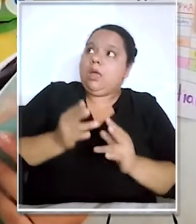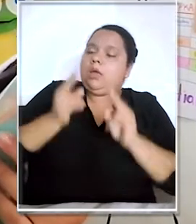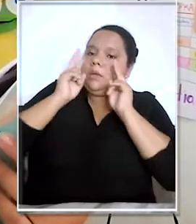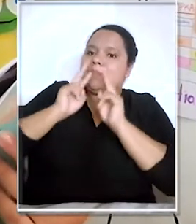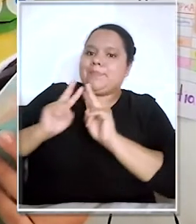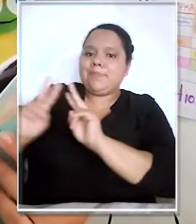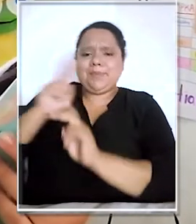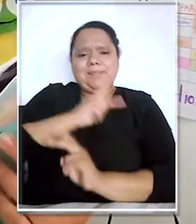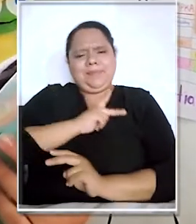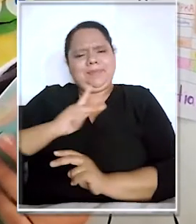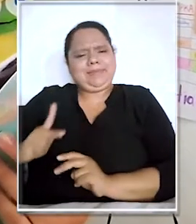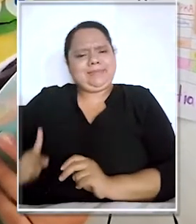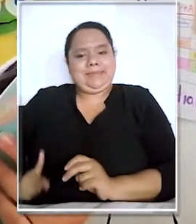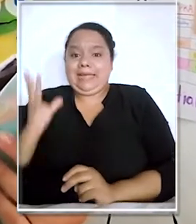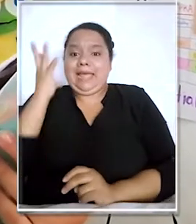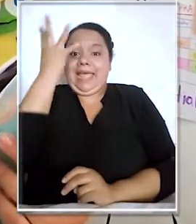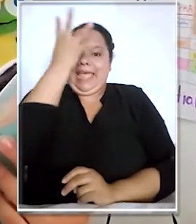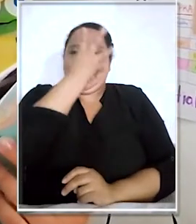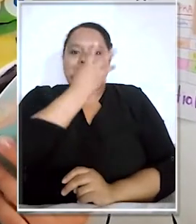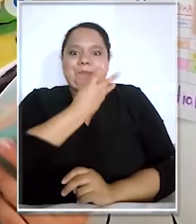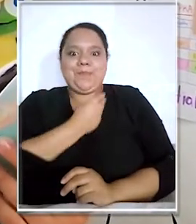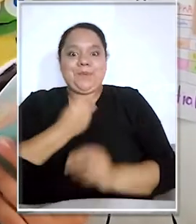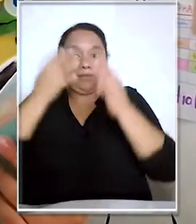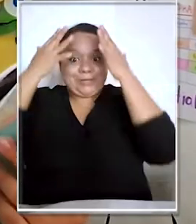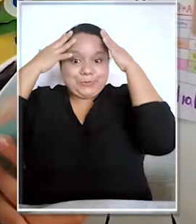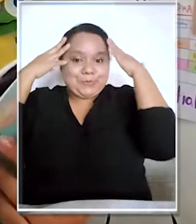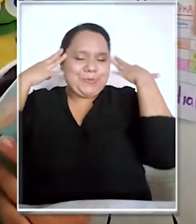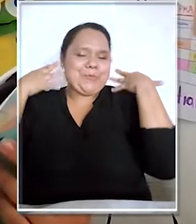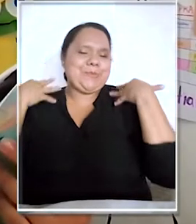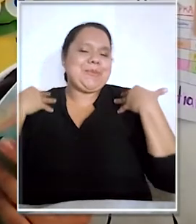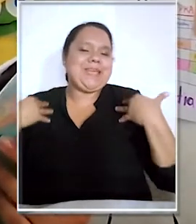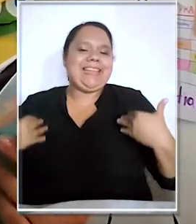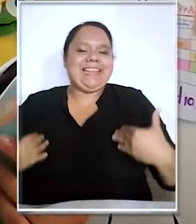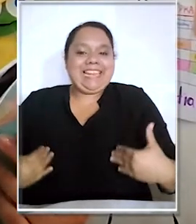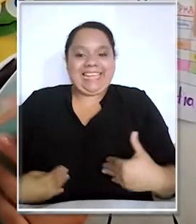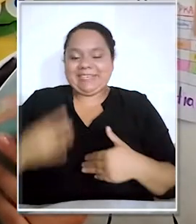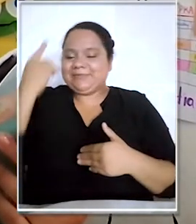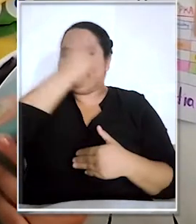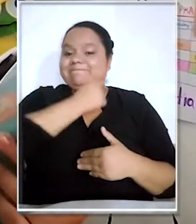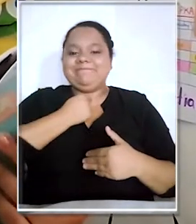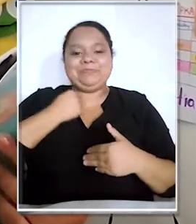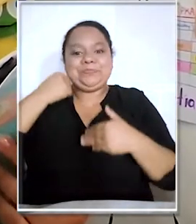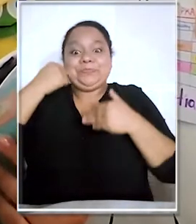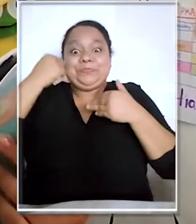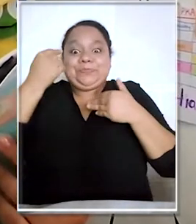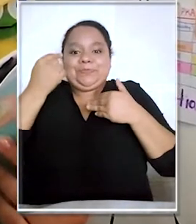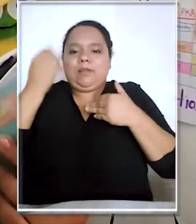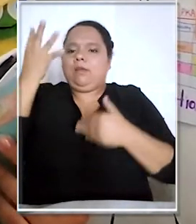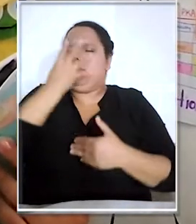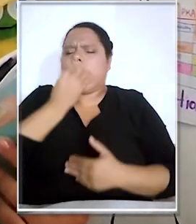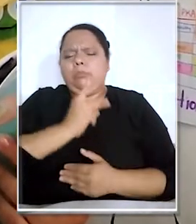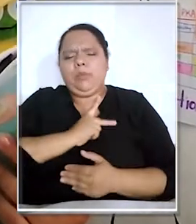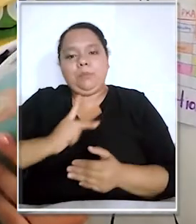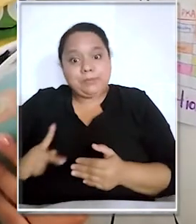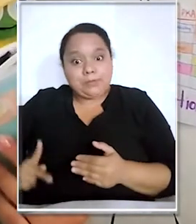princesa muy hermosa. Tenía pelo largo y cara redonda. Era una bella princesa Pech